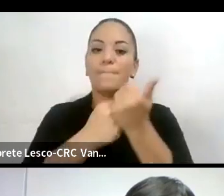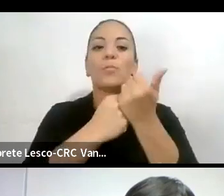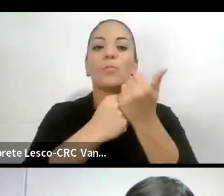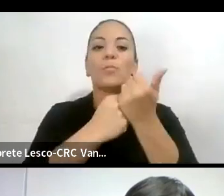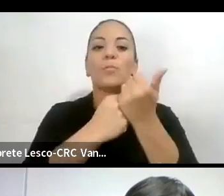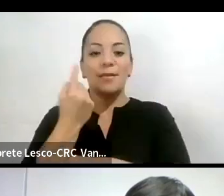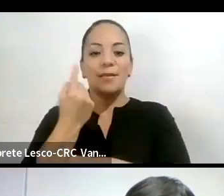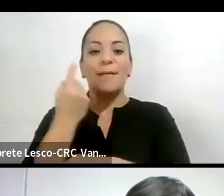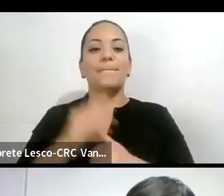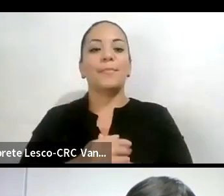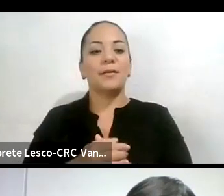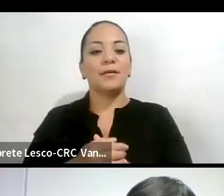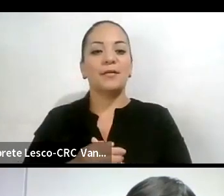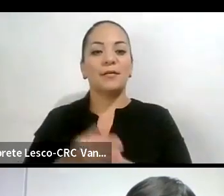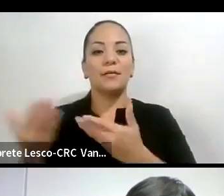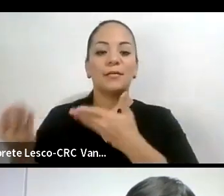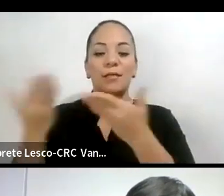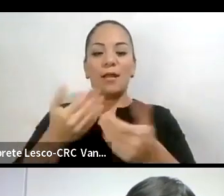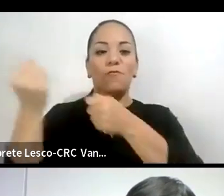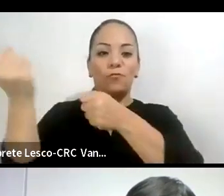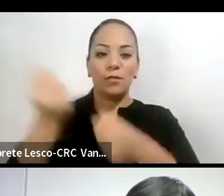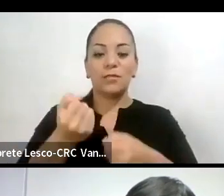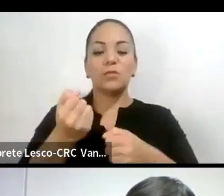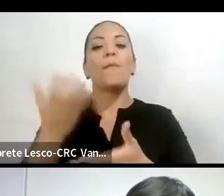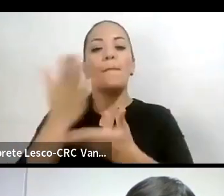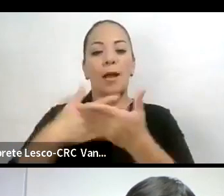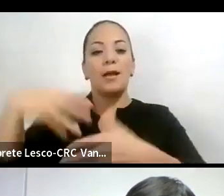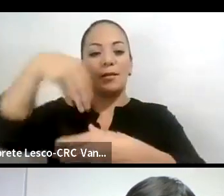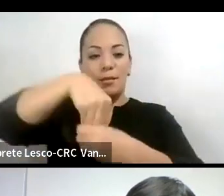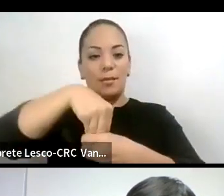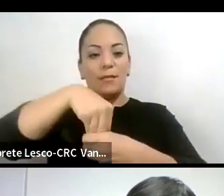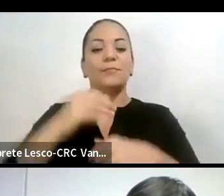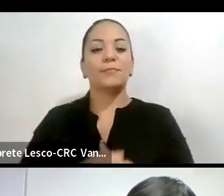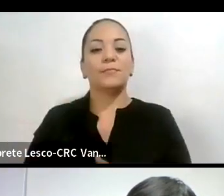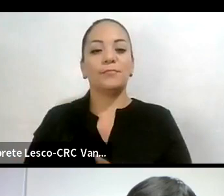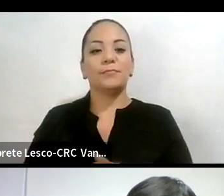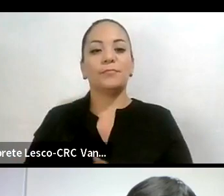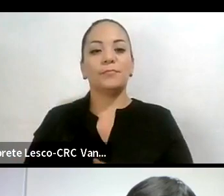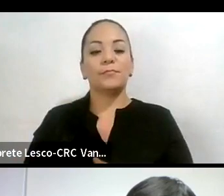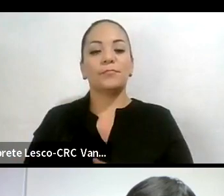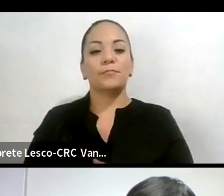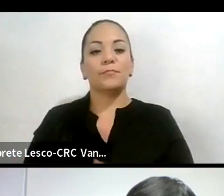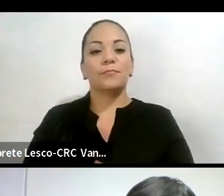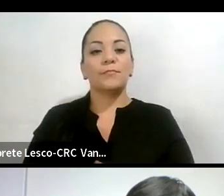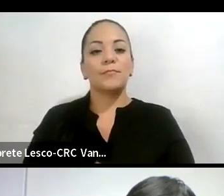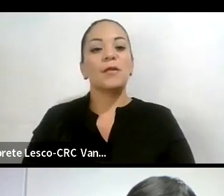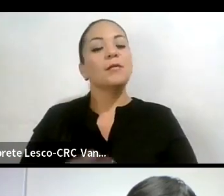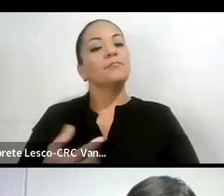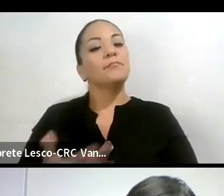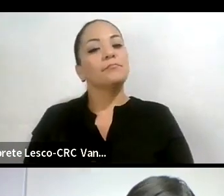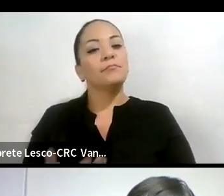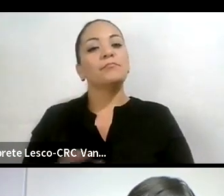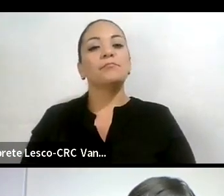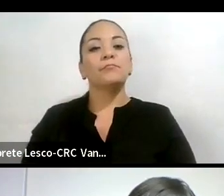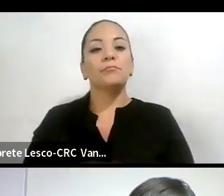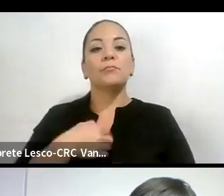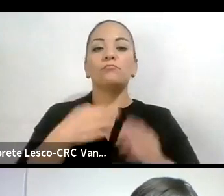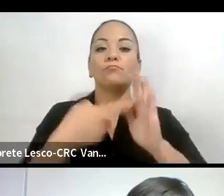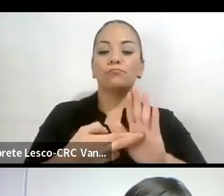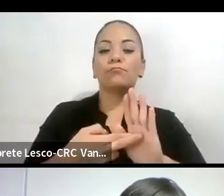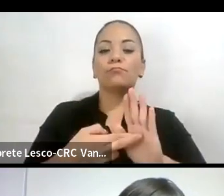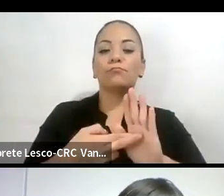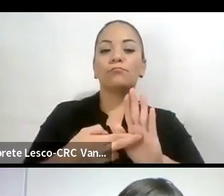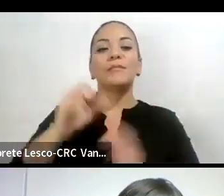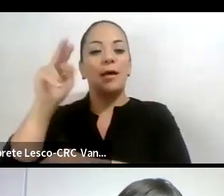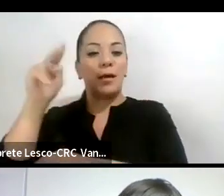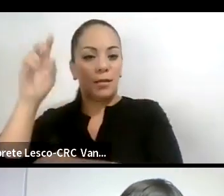siempre da a la fundación por ser parte de la fundación. En nombre de Rodrigo Jiménez,